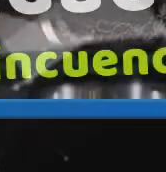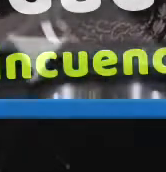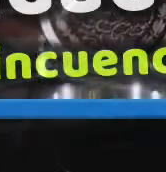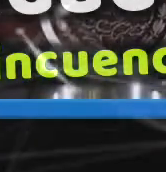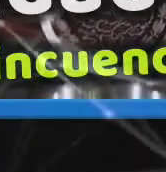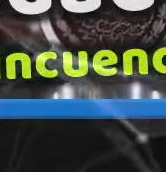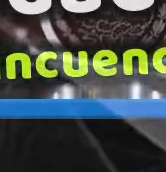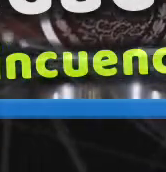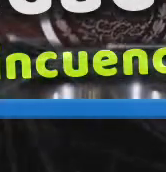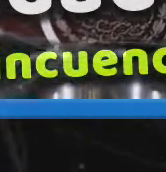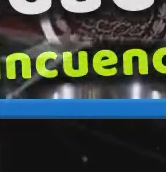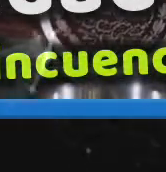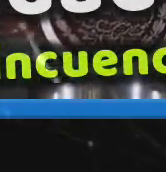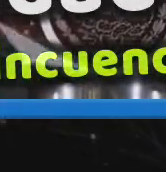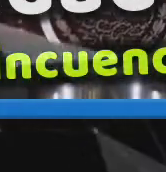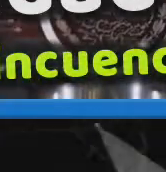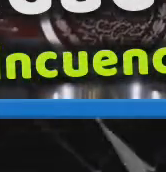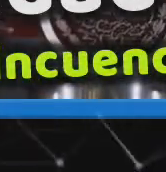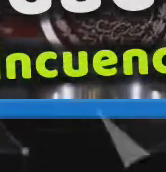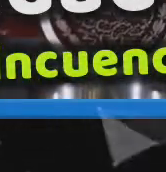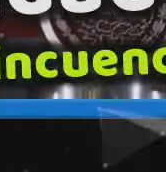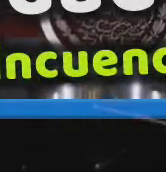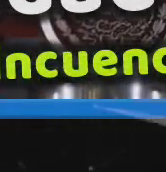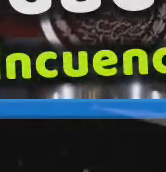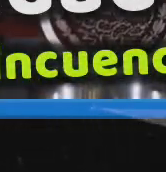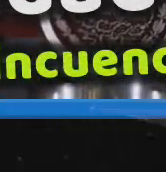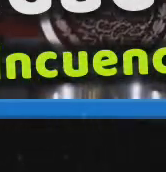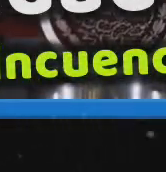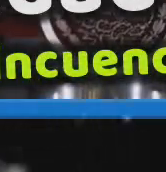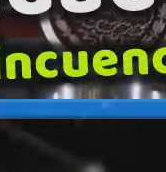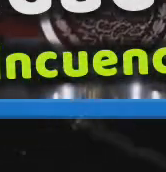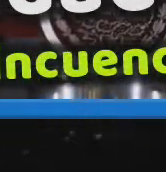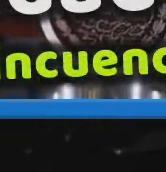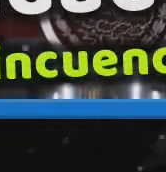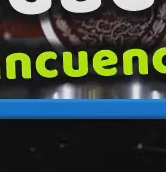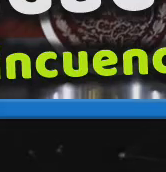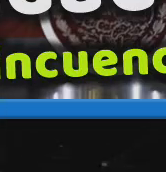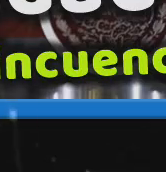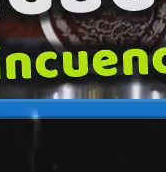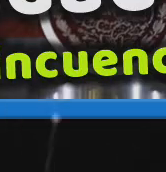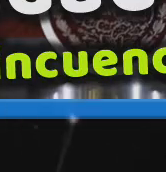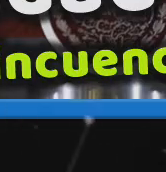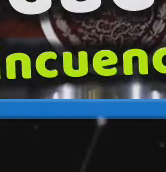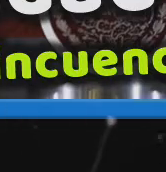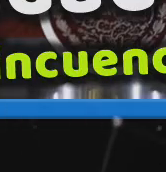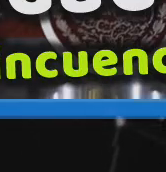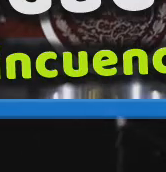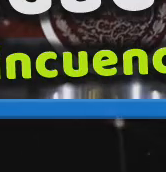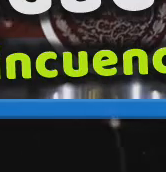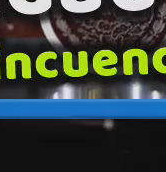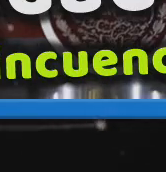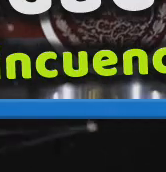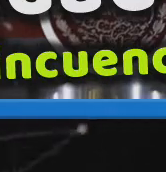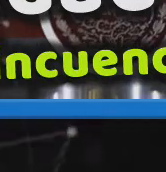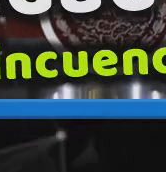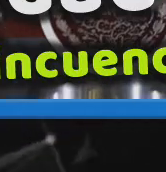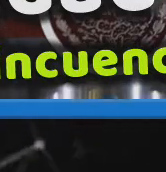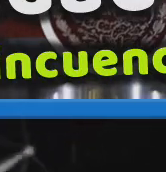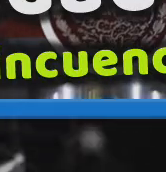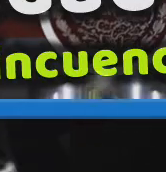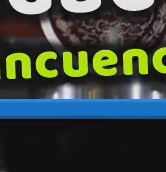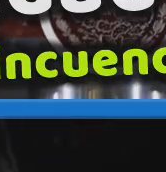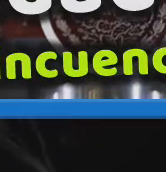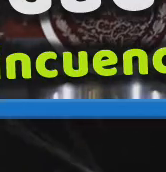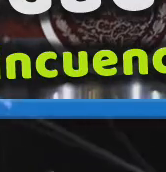Mantente informado y visita nuestra cuenta de Twitter, @escuchadiario, donde podrás encontrar notas destacadas y lo más reciente de